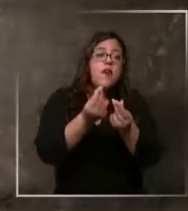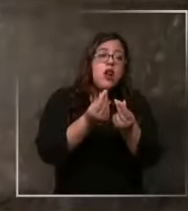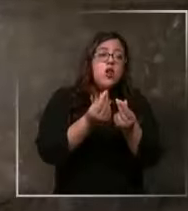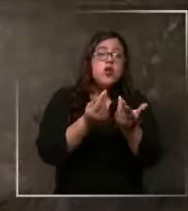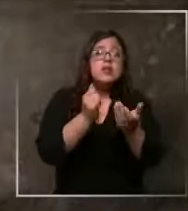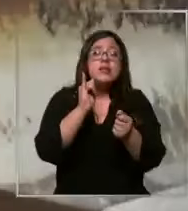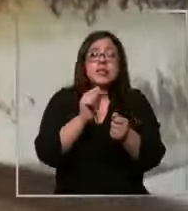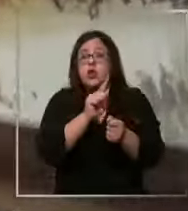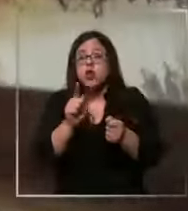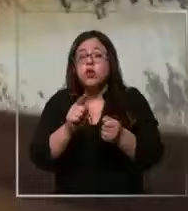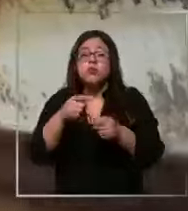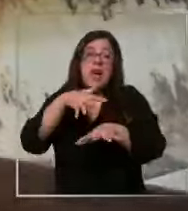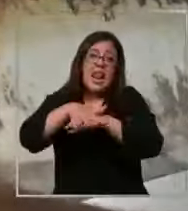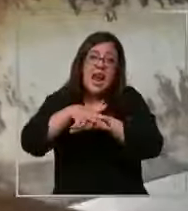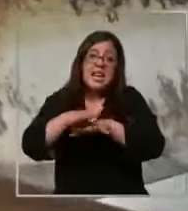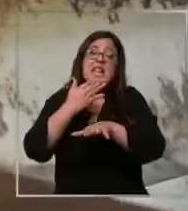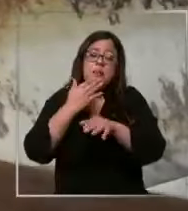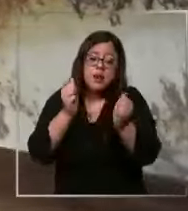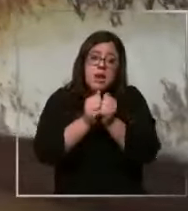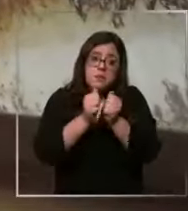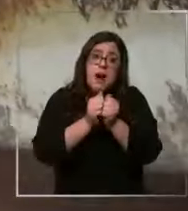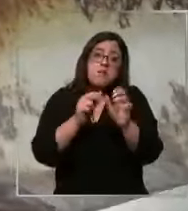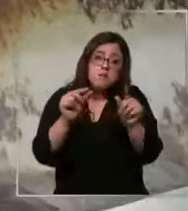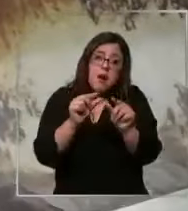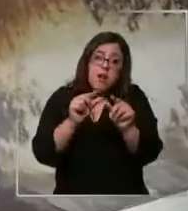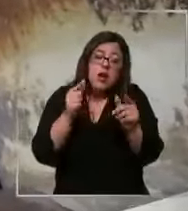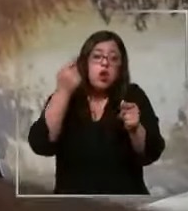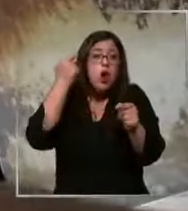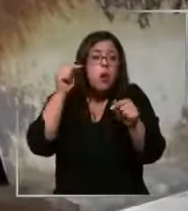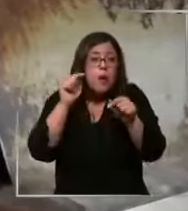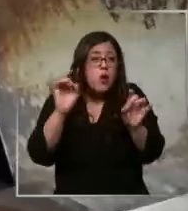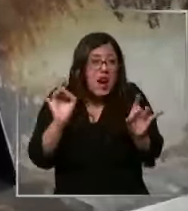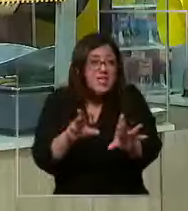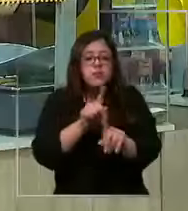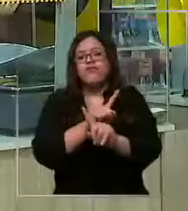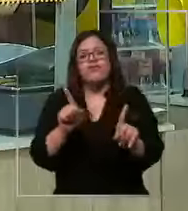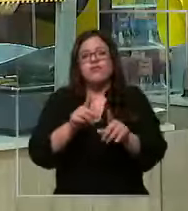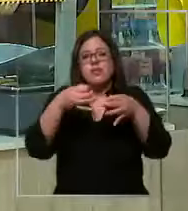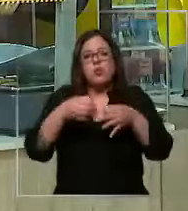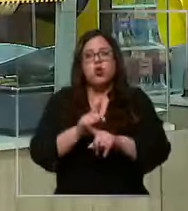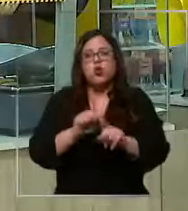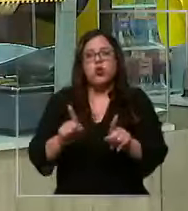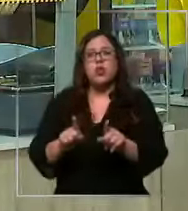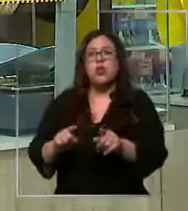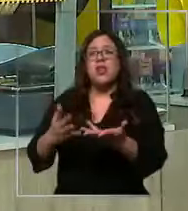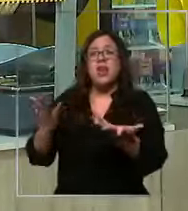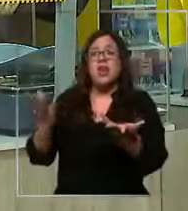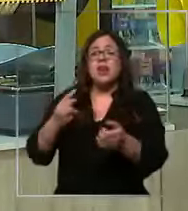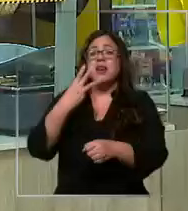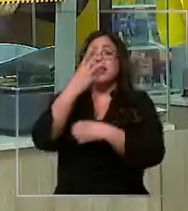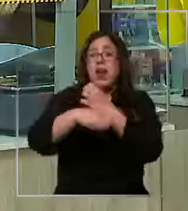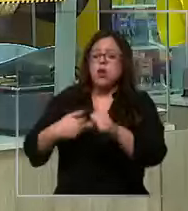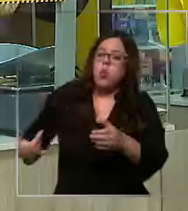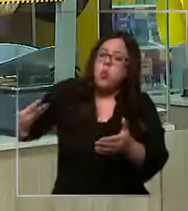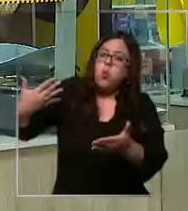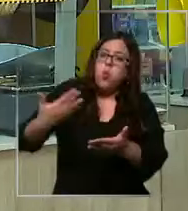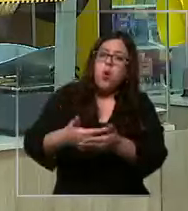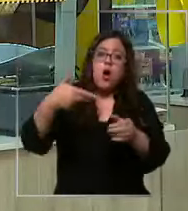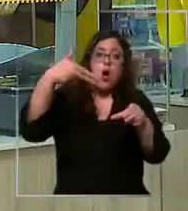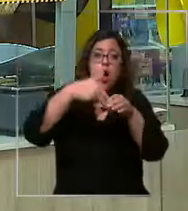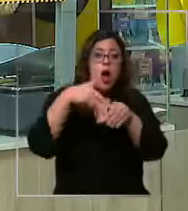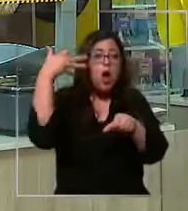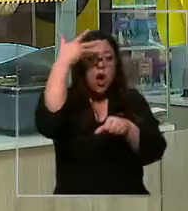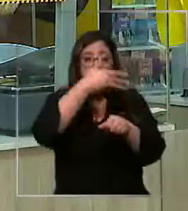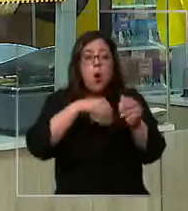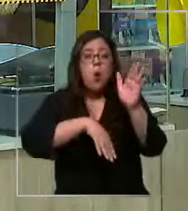de la harina también y por supuesto el del pan, pero no es tan así. Bueno, los últimos 3 años hemos tenido fuerte alza de los combustibles, todos se han dado cuenta. Ya,